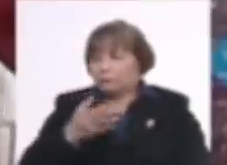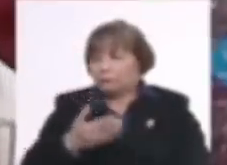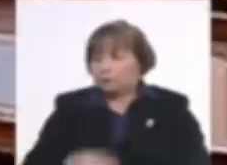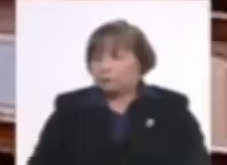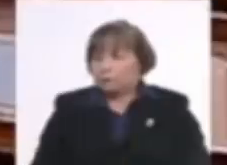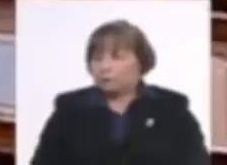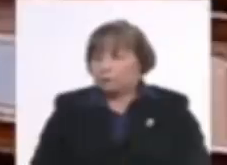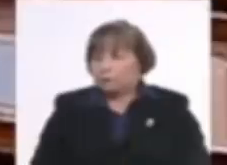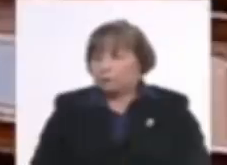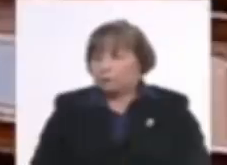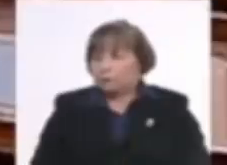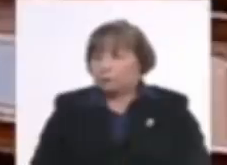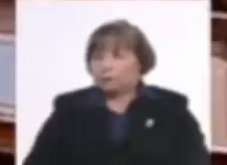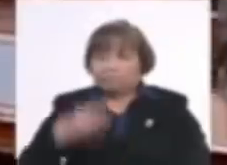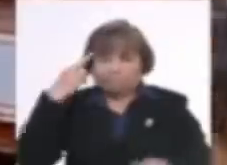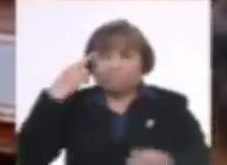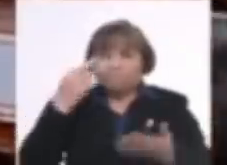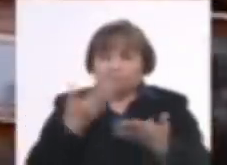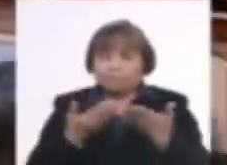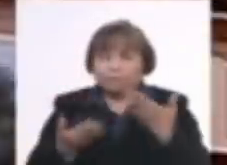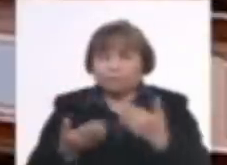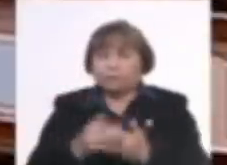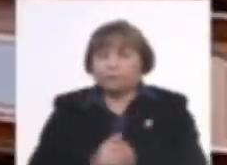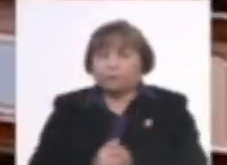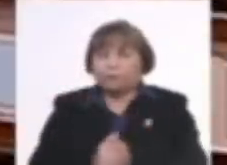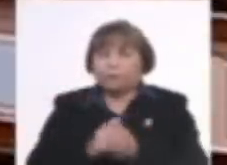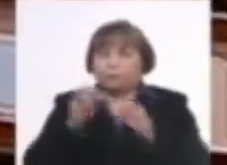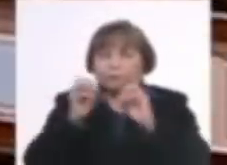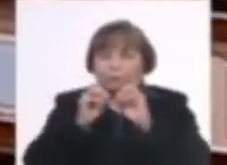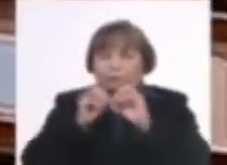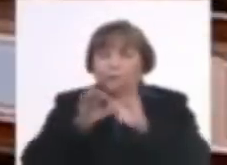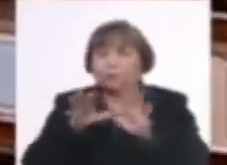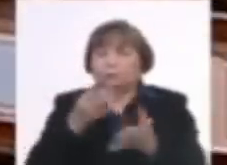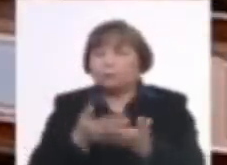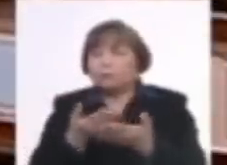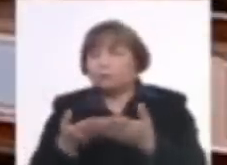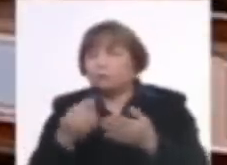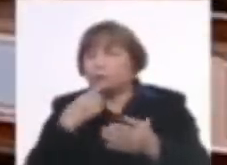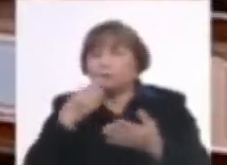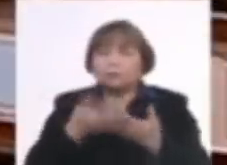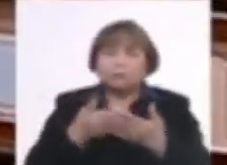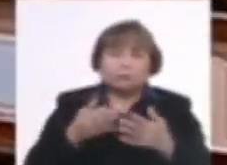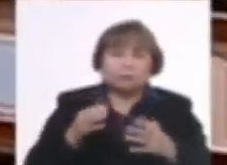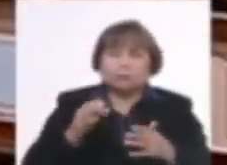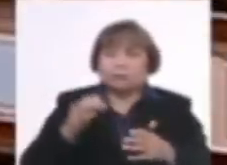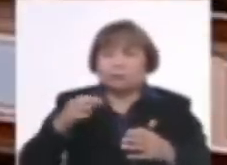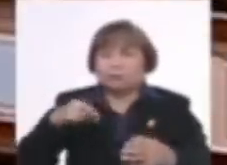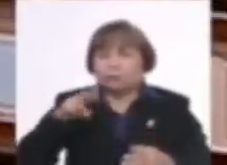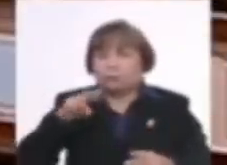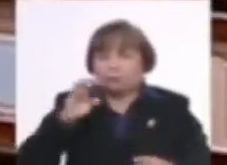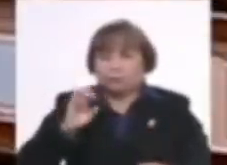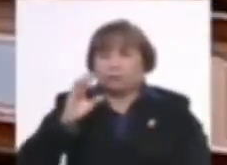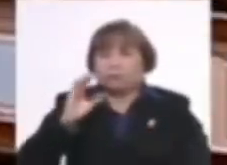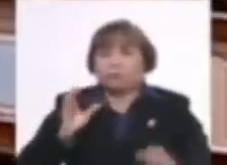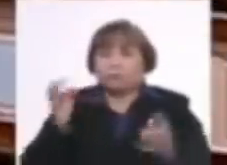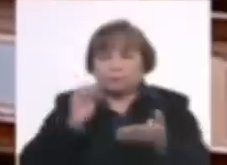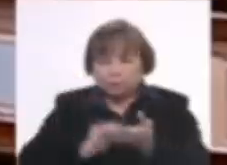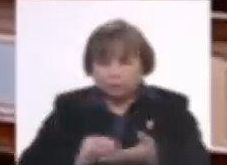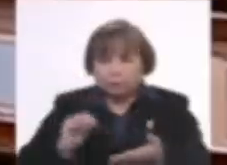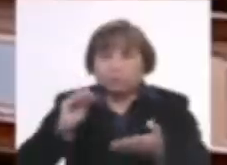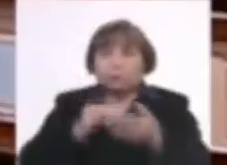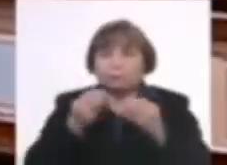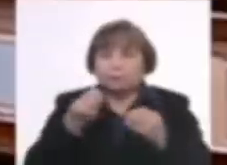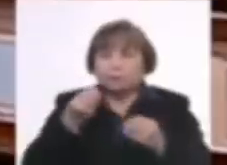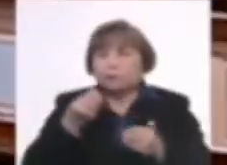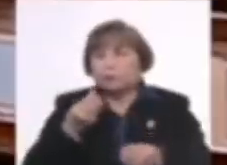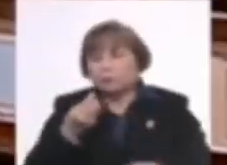Moyano? Sí, por eso, presidente, para aclararle a la señorita, que los precongresistas volvemos a preguntar lo mismo.